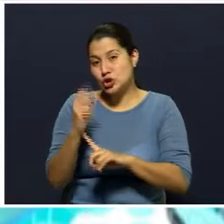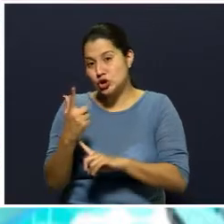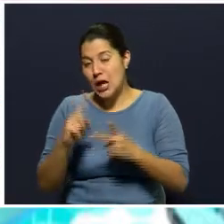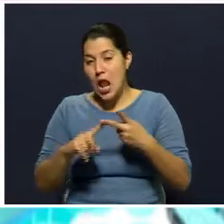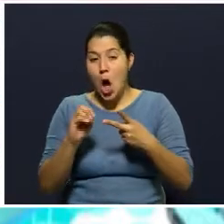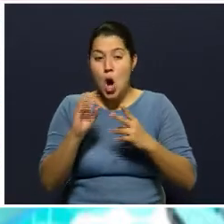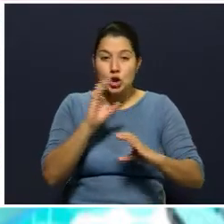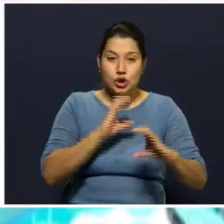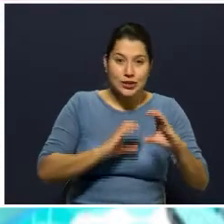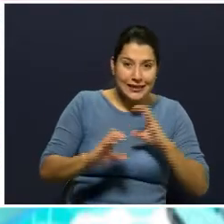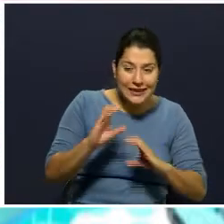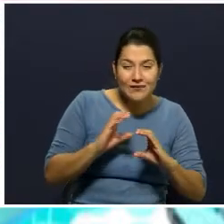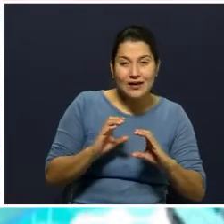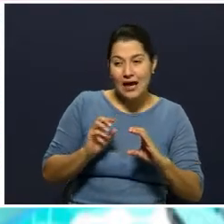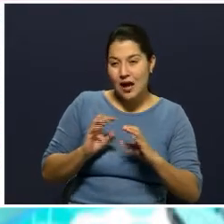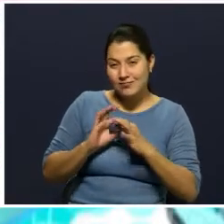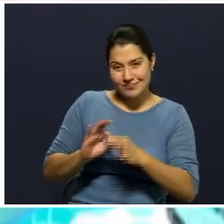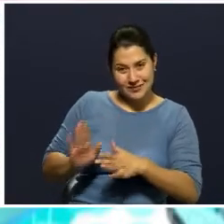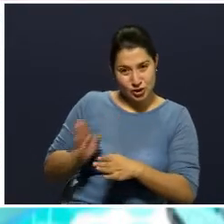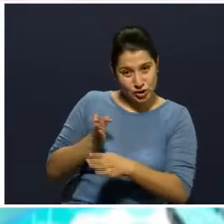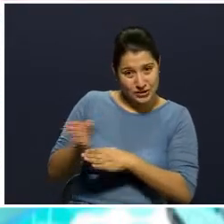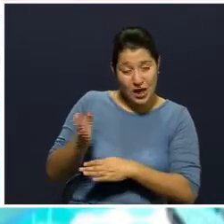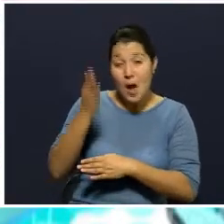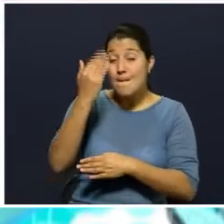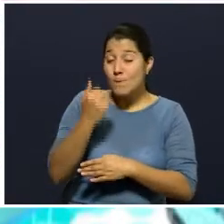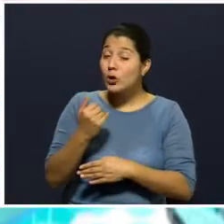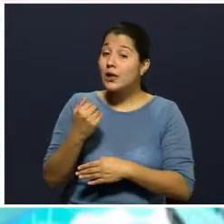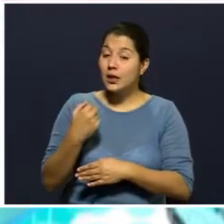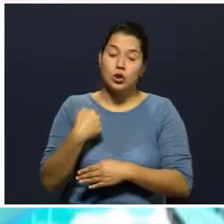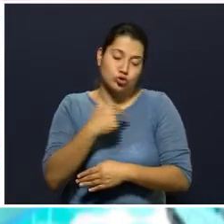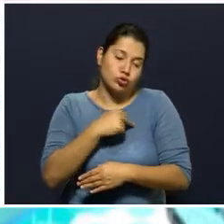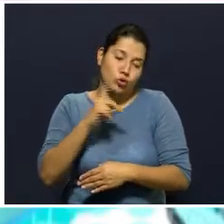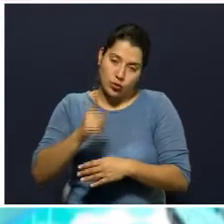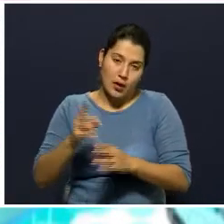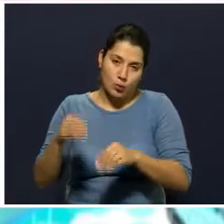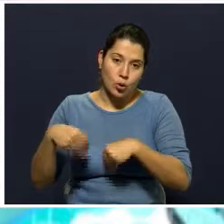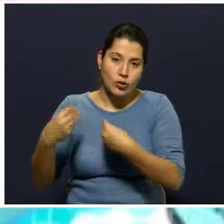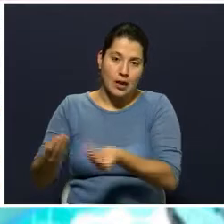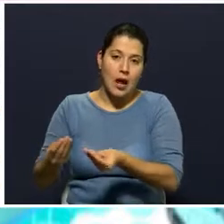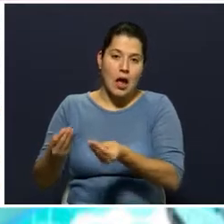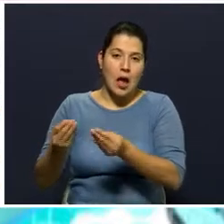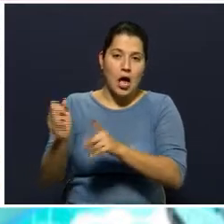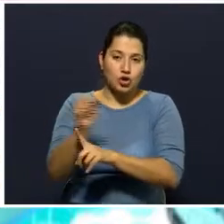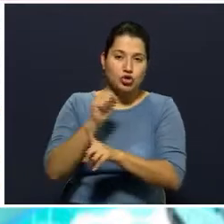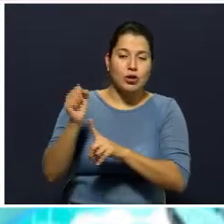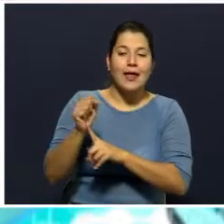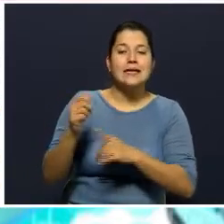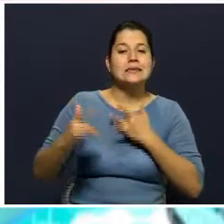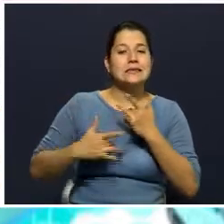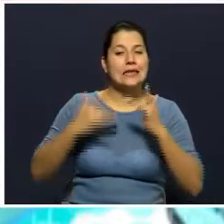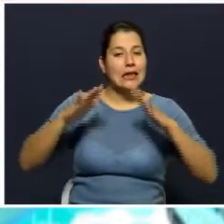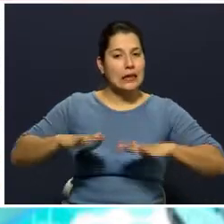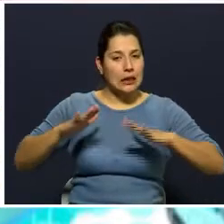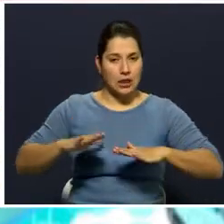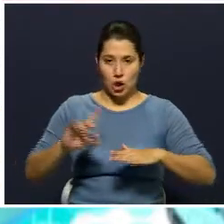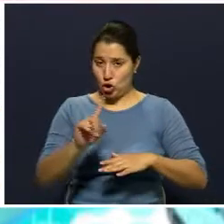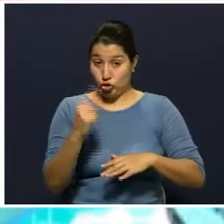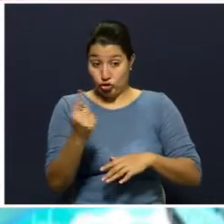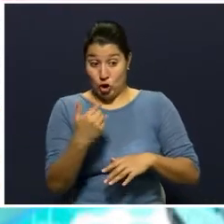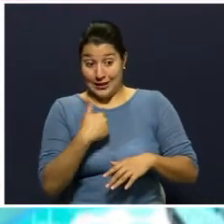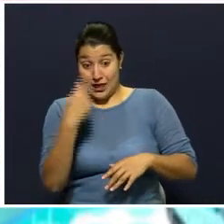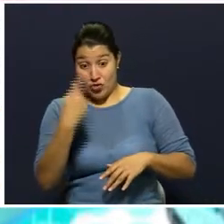científica de los temas criminológicos, porque en realidad hay que darle a la ciudadanía la tranquilidad de que no es simplemente una persona que está enferma. O sea, puede